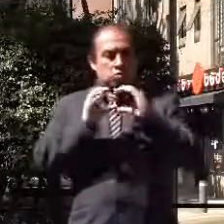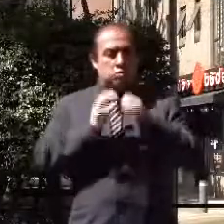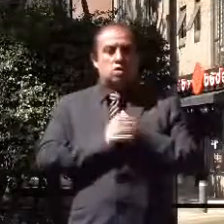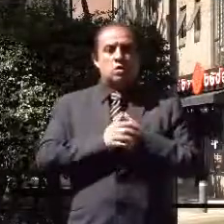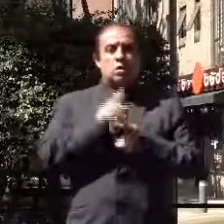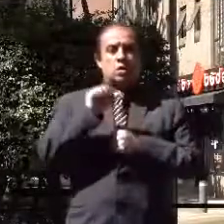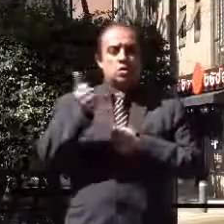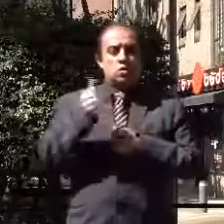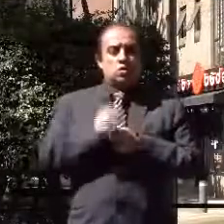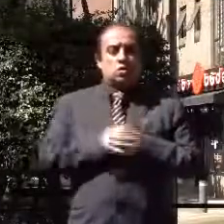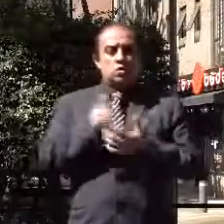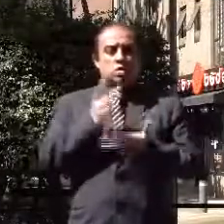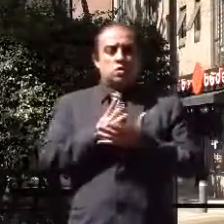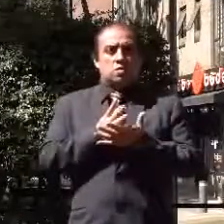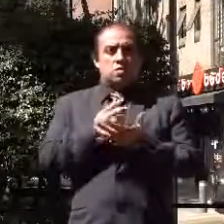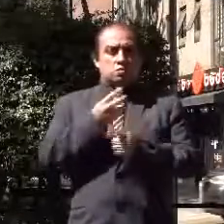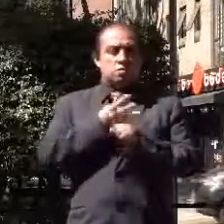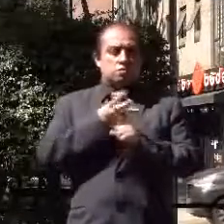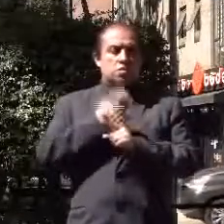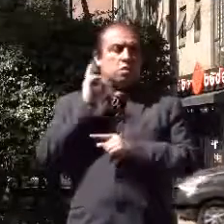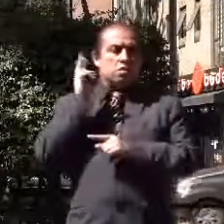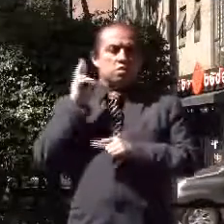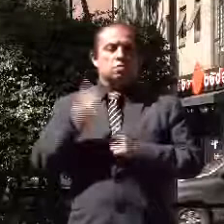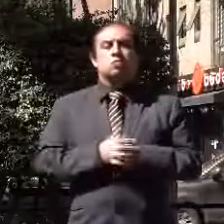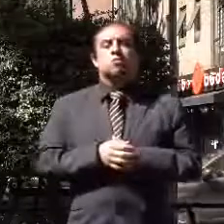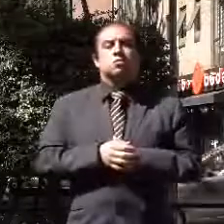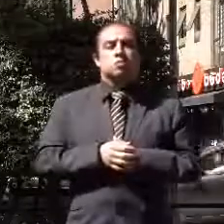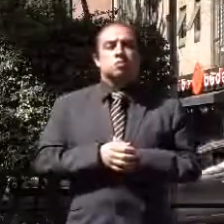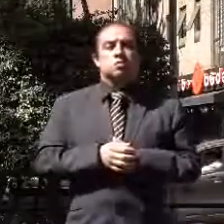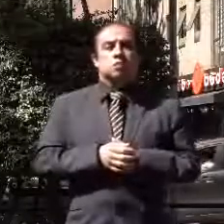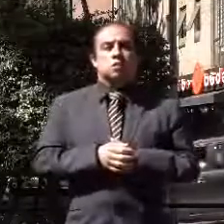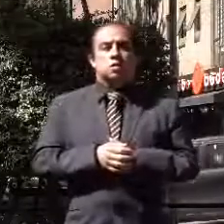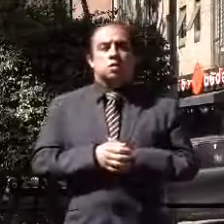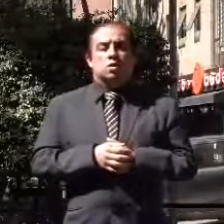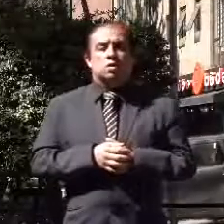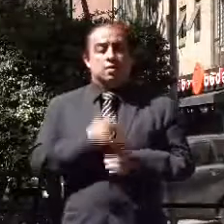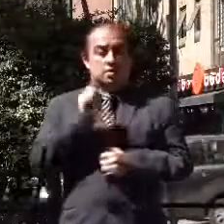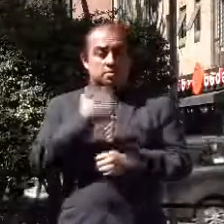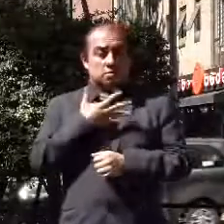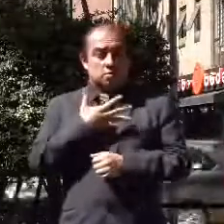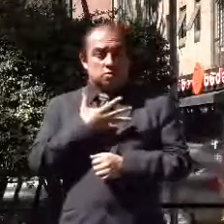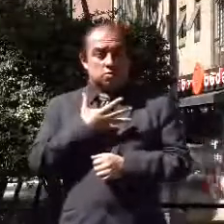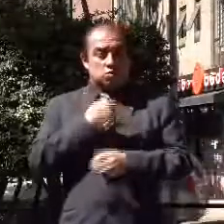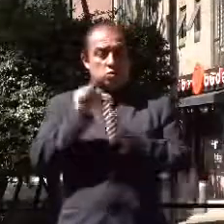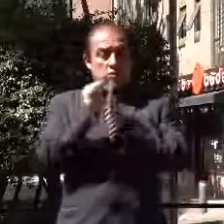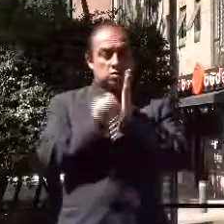es simplemente de radio. También tenemos aquí un sistema de